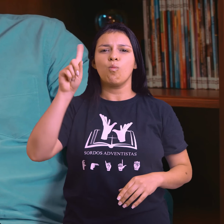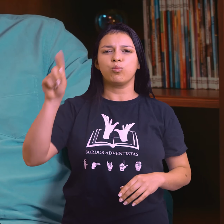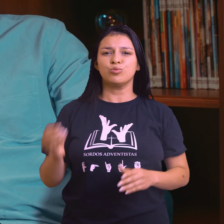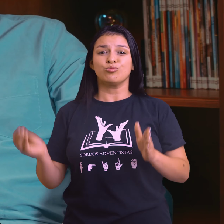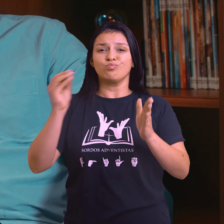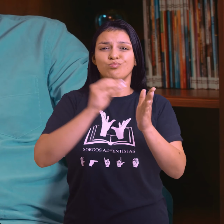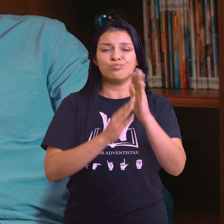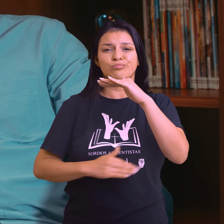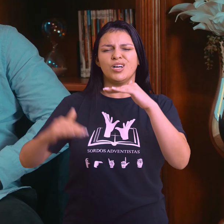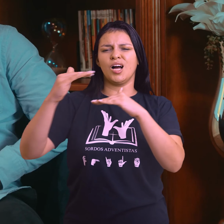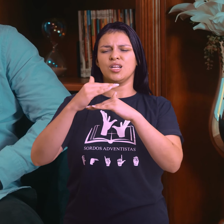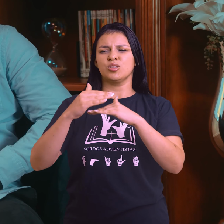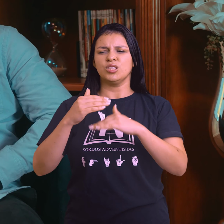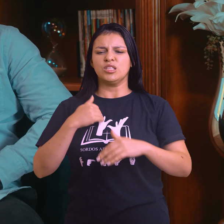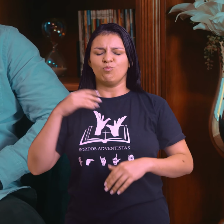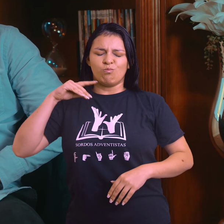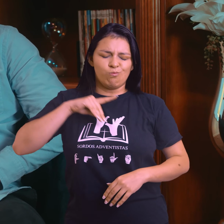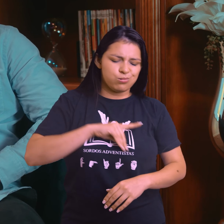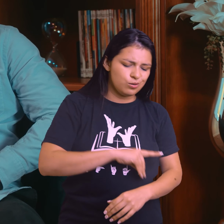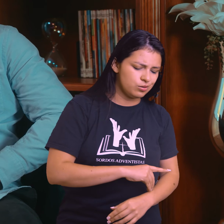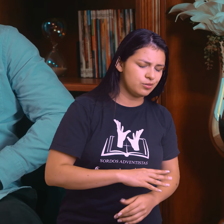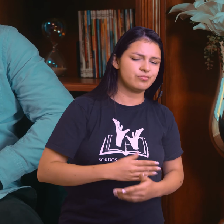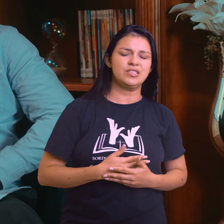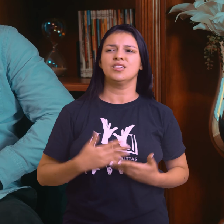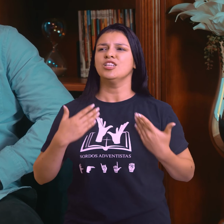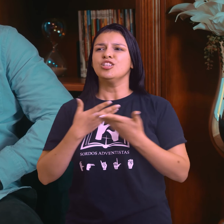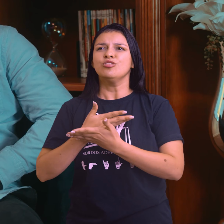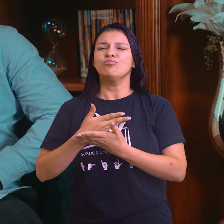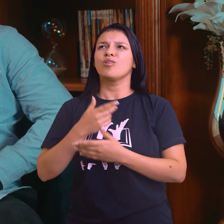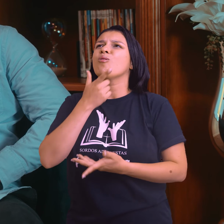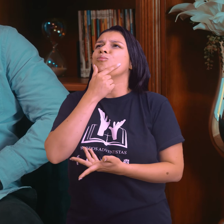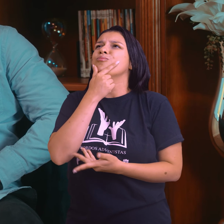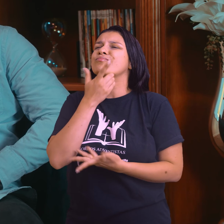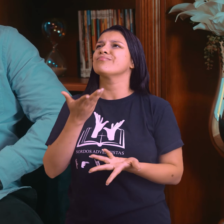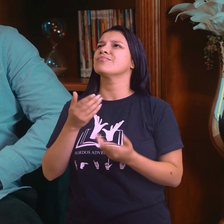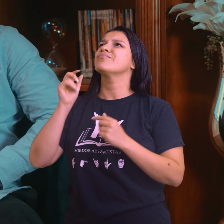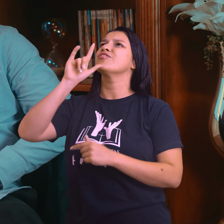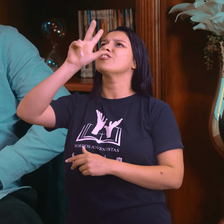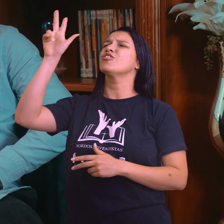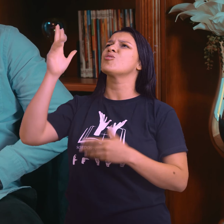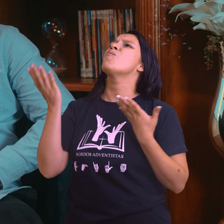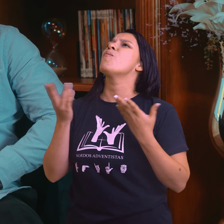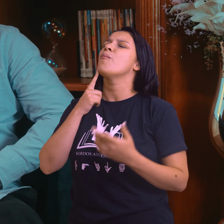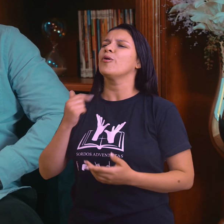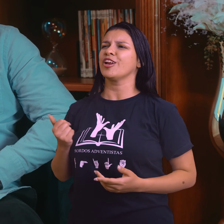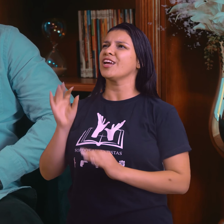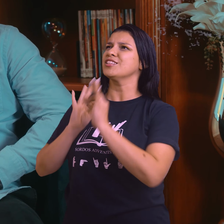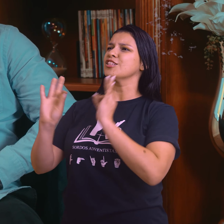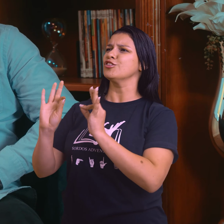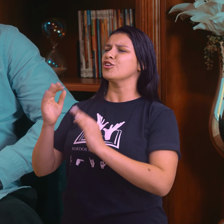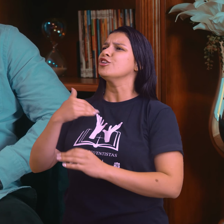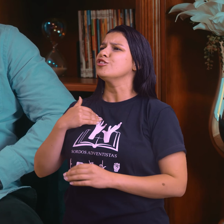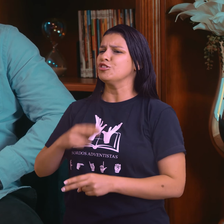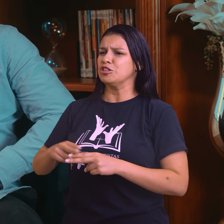Y eso me indignó mucho. Y ese fue un momento en el que cuestioné a Dios. ¿Cómo, señor? Yo hice todo bien. Y ya llevo nueve